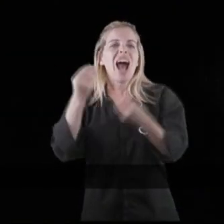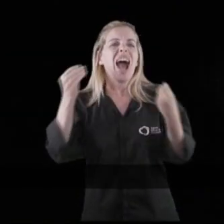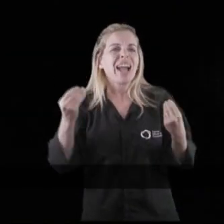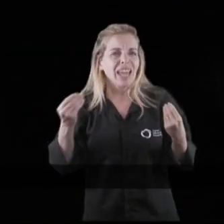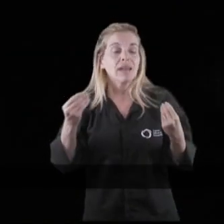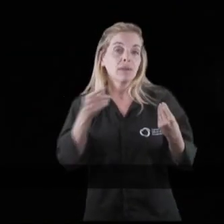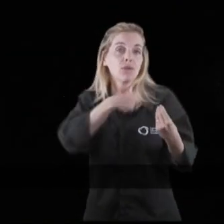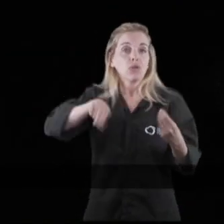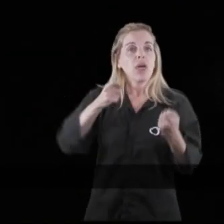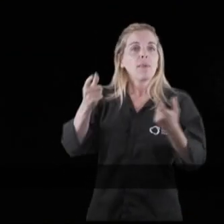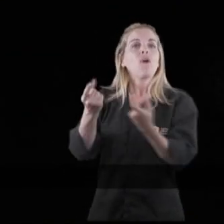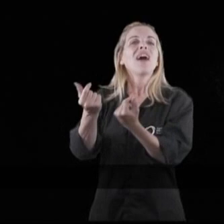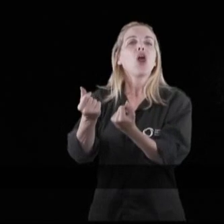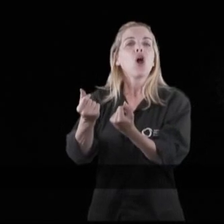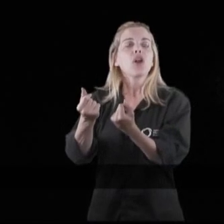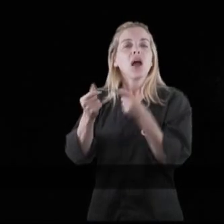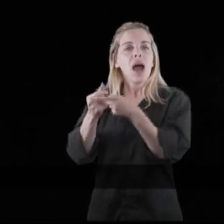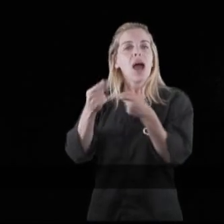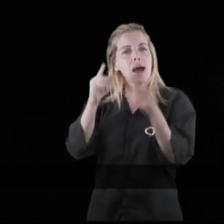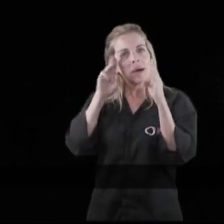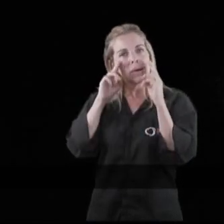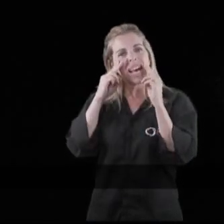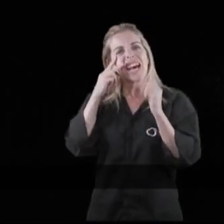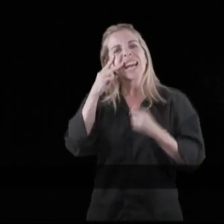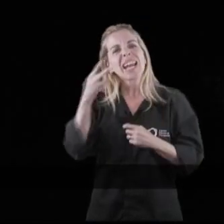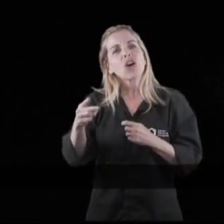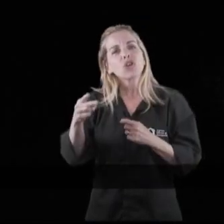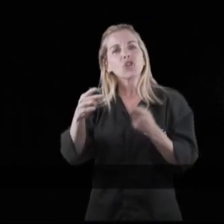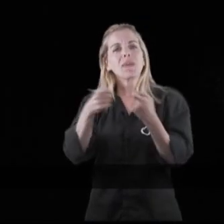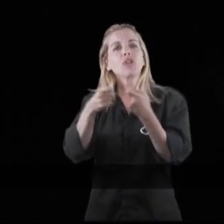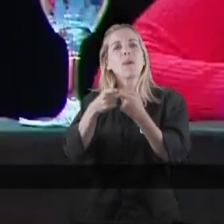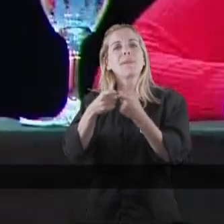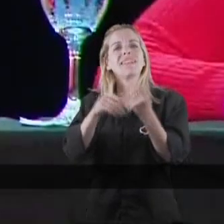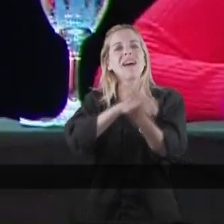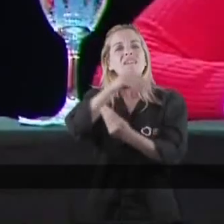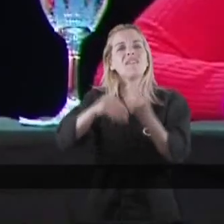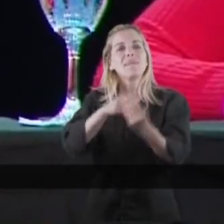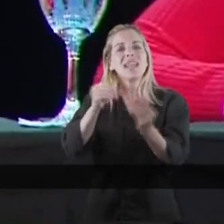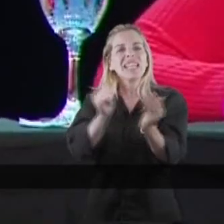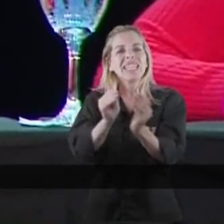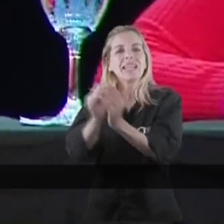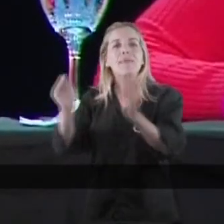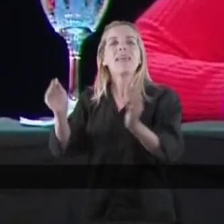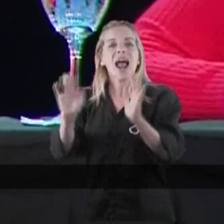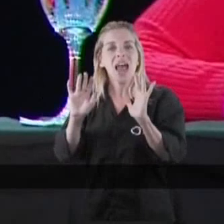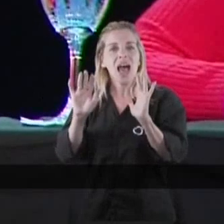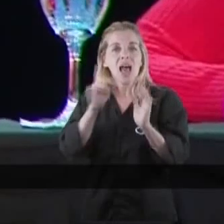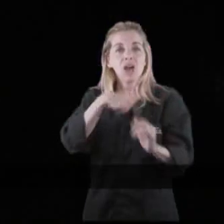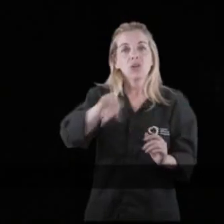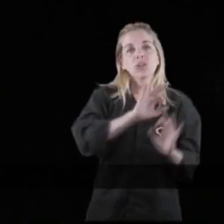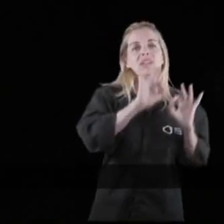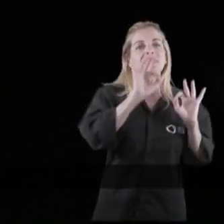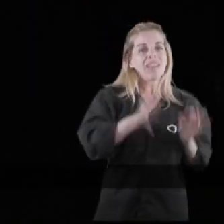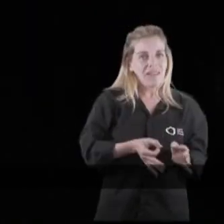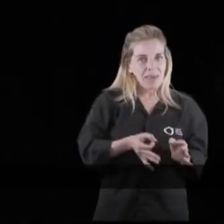valor a la pequeña y mediana empresa. Porque sabemos lo que representa la pequeña y mediana empresa. Porque sabremos que,